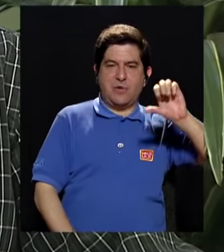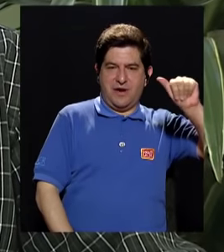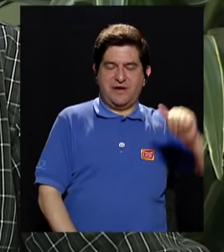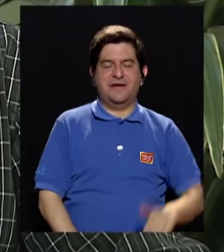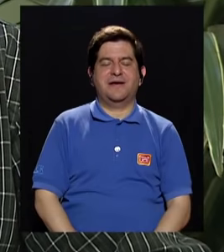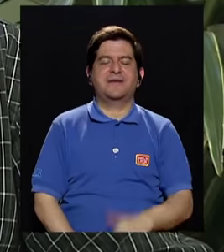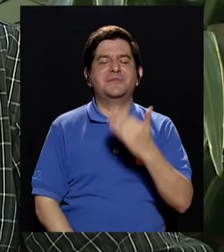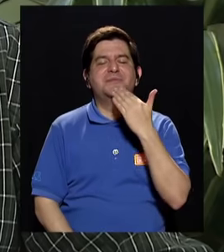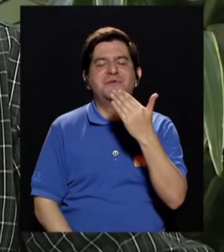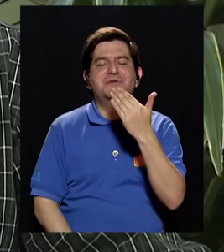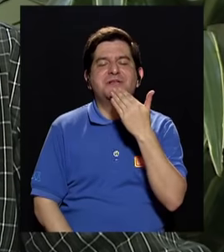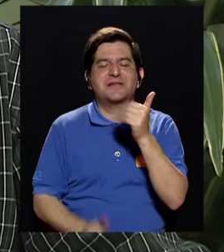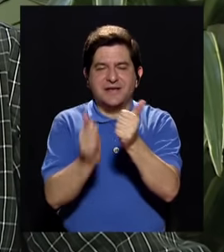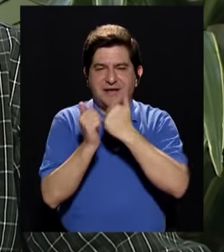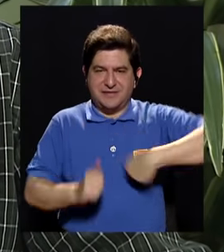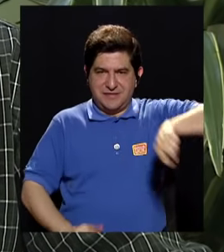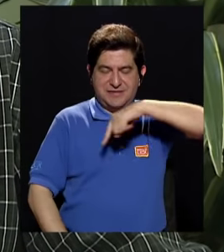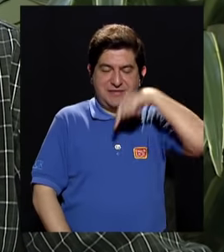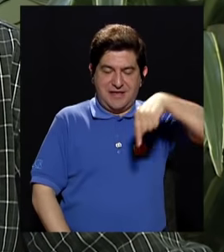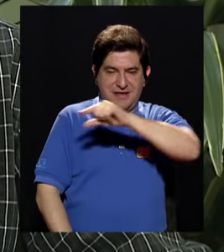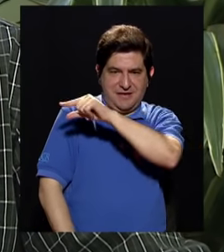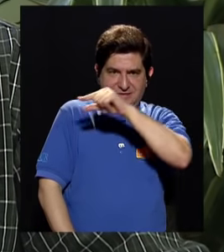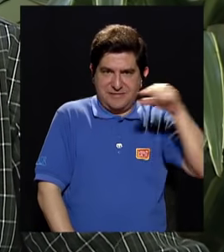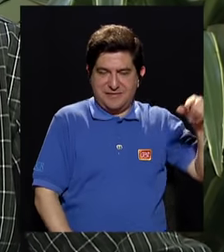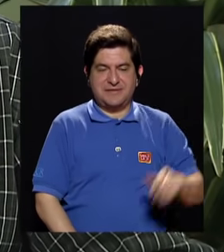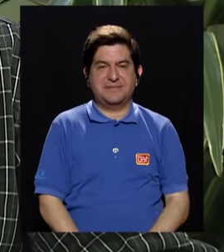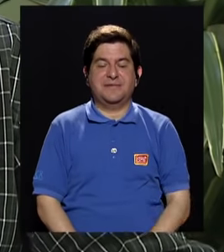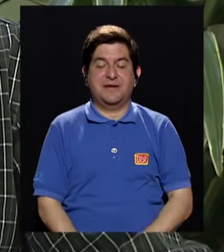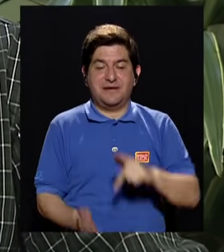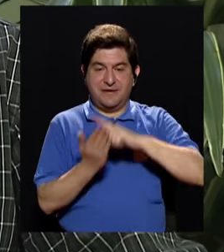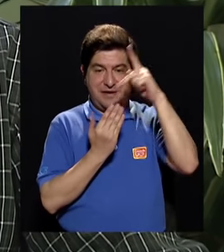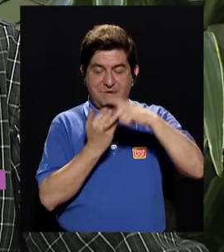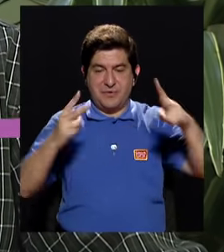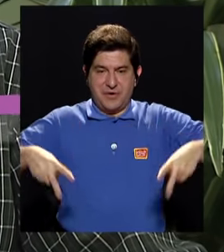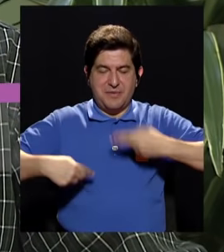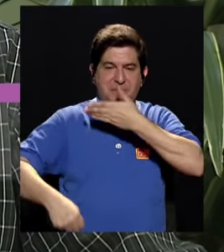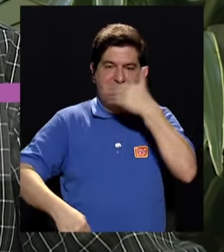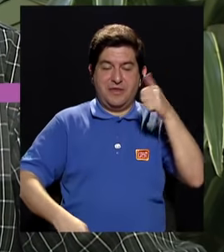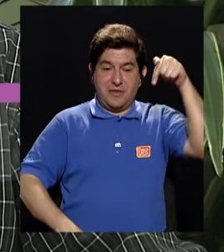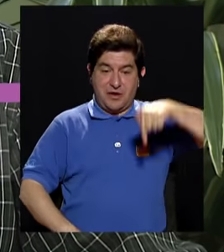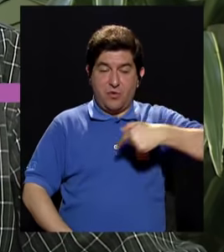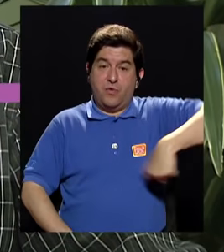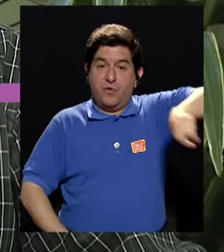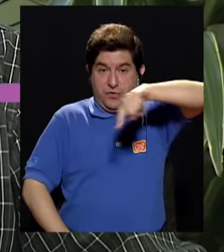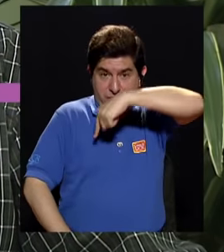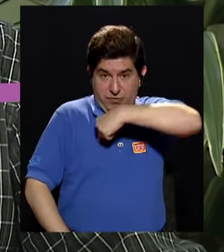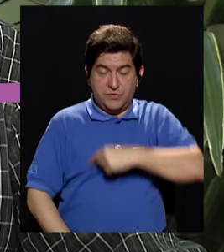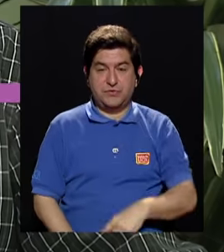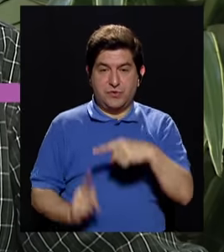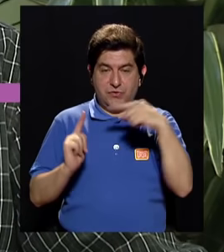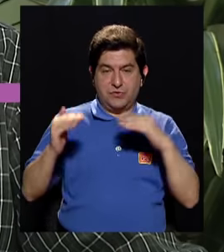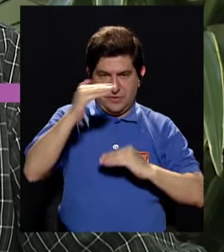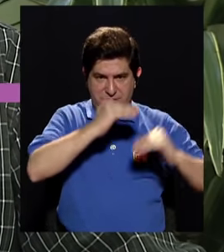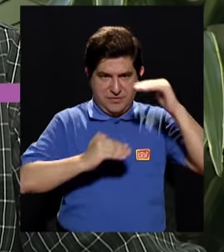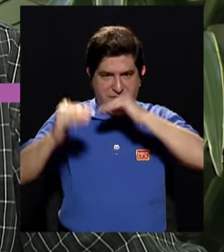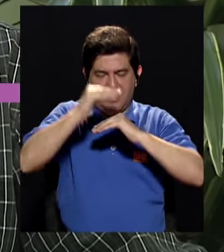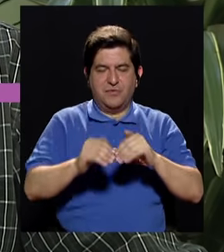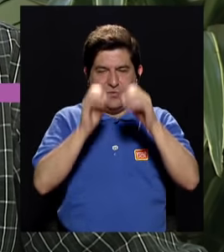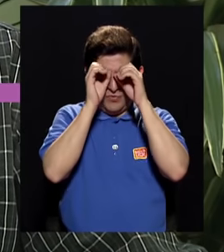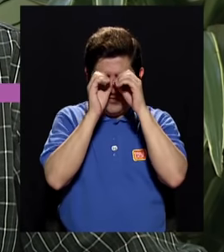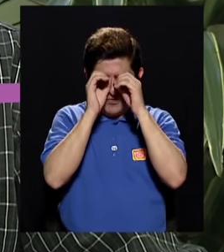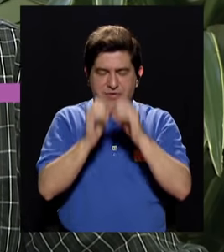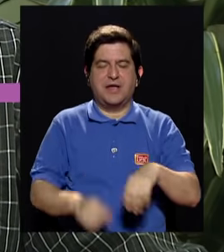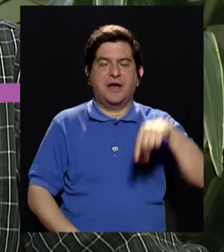Hola a todos Muchísimas gracias por acompañarnos una semana más a su telerevista vivir mejor el día de hoy nos encontramos desde la Facultad de